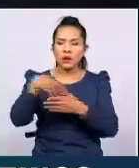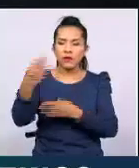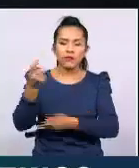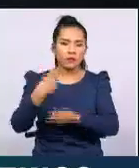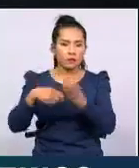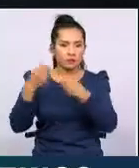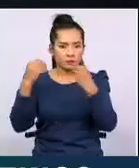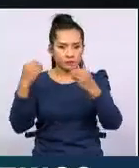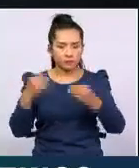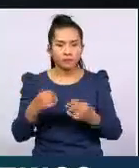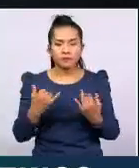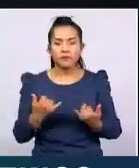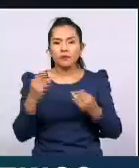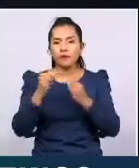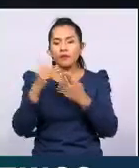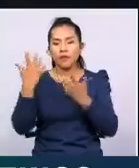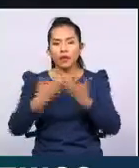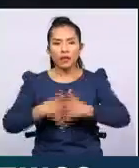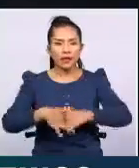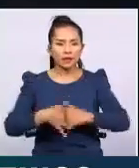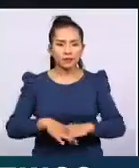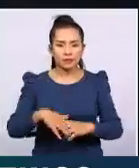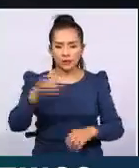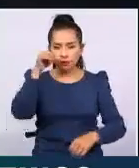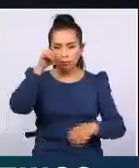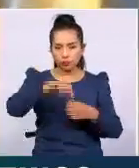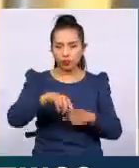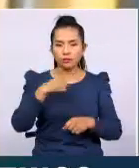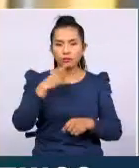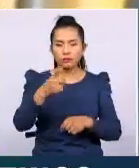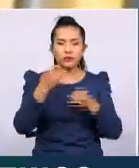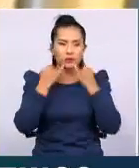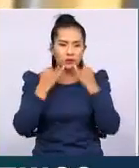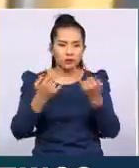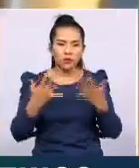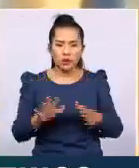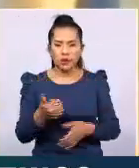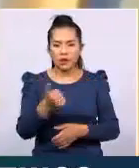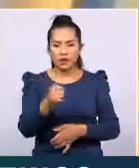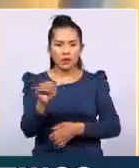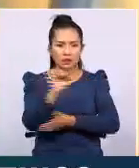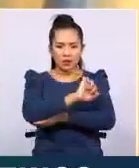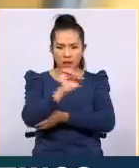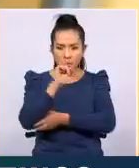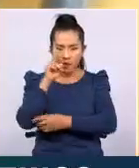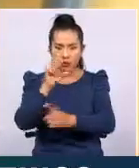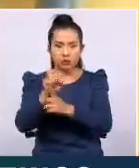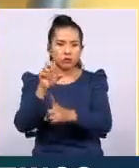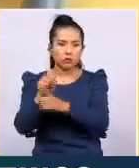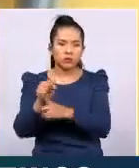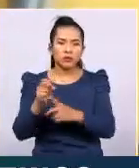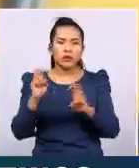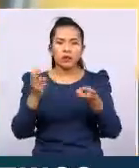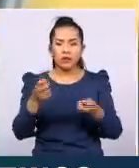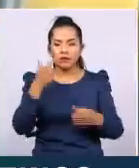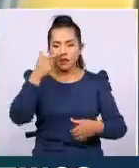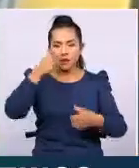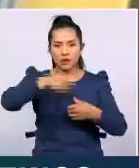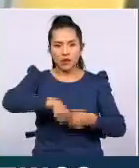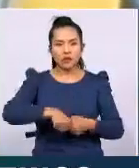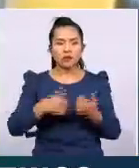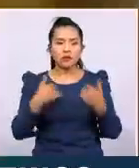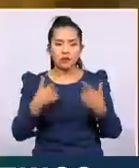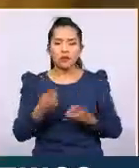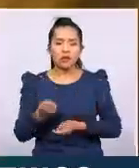Agencia Nacional de Hidrocarburos, Germán Jiménez, informó este jueves que al menos 10 vehículos fueron encontrados con tanques alternos para llevar combustible